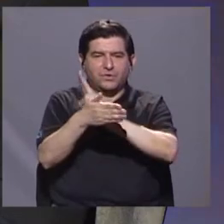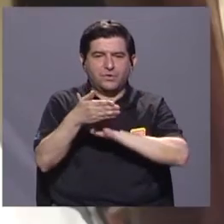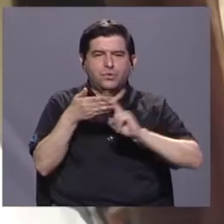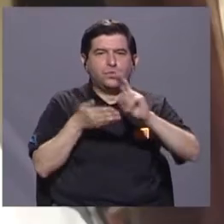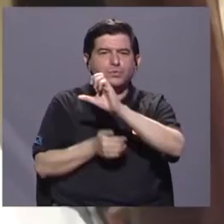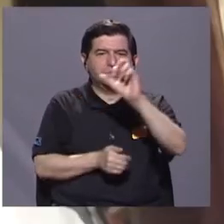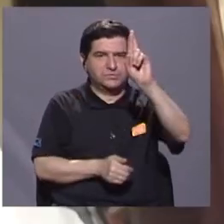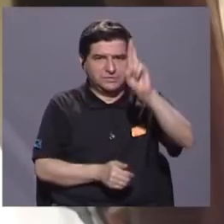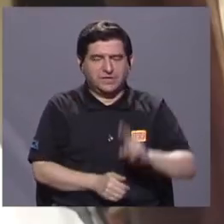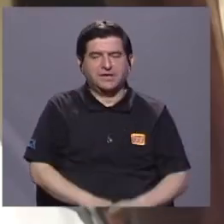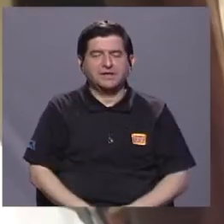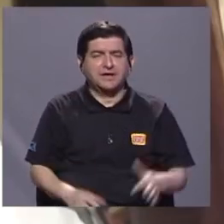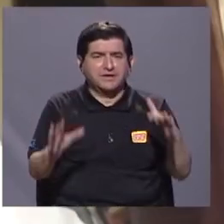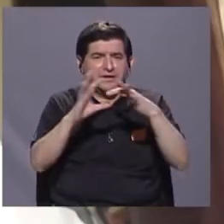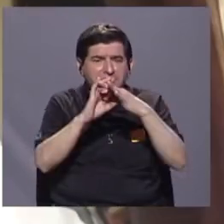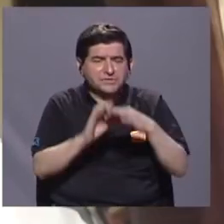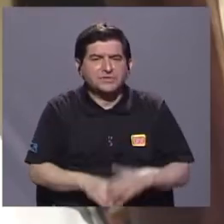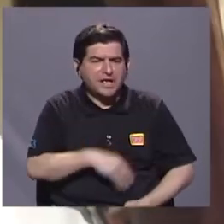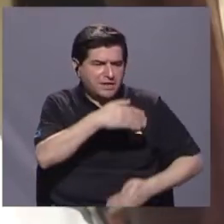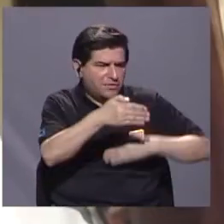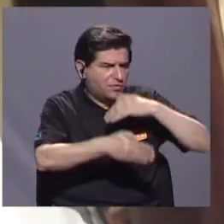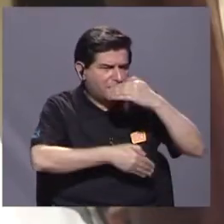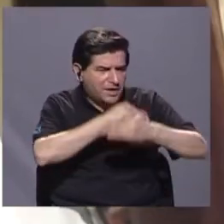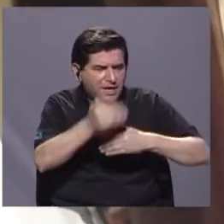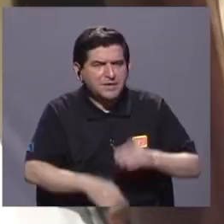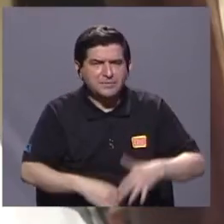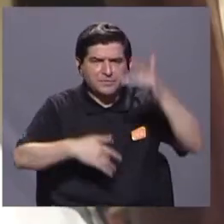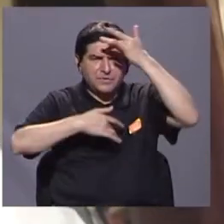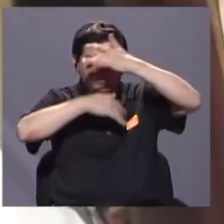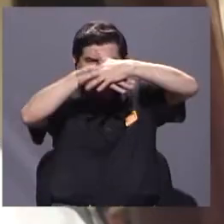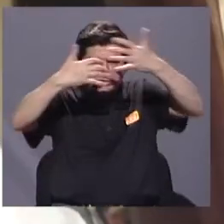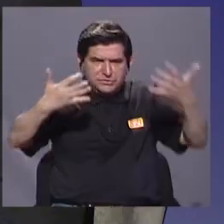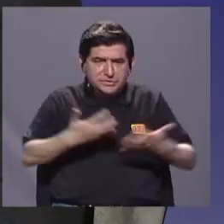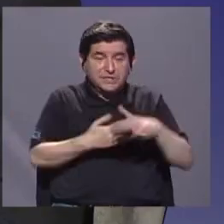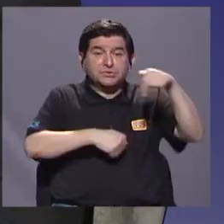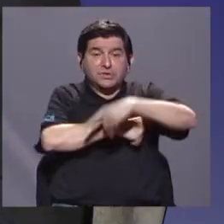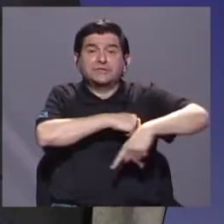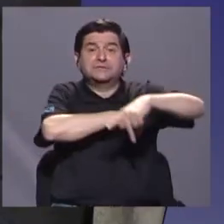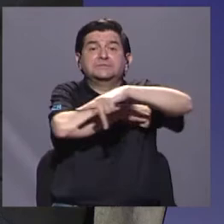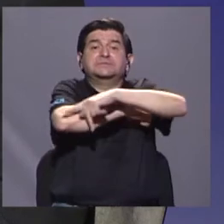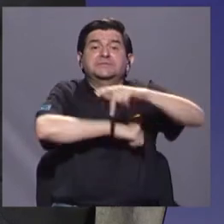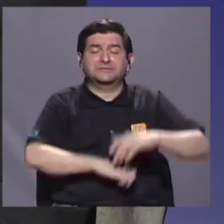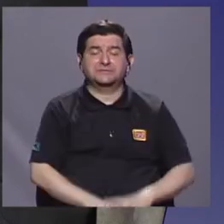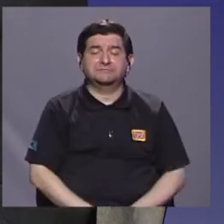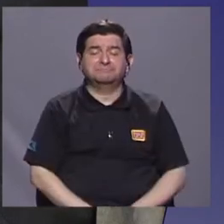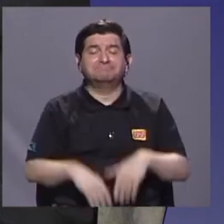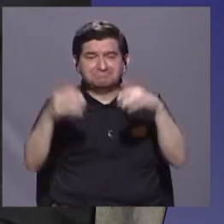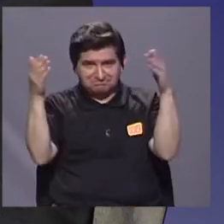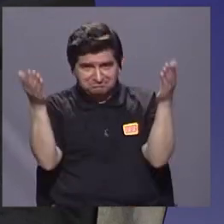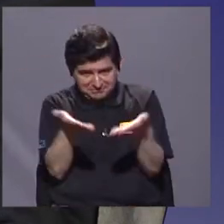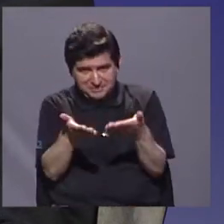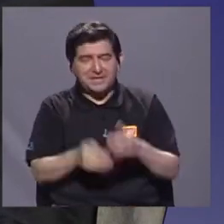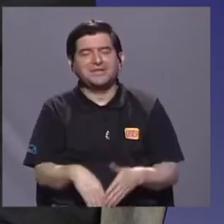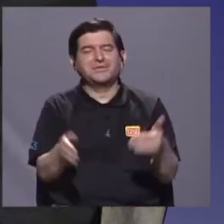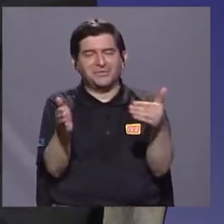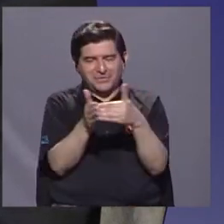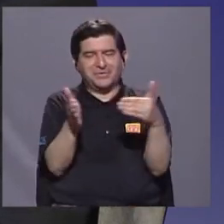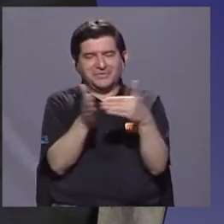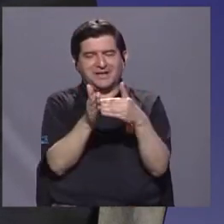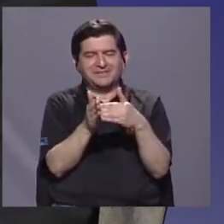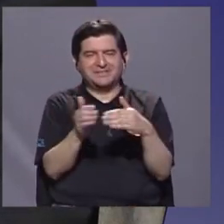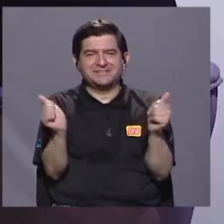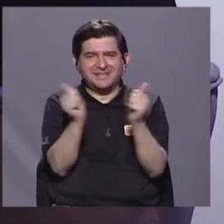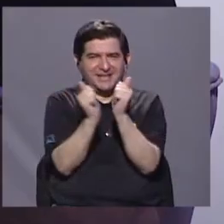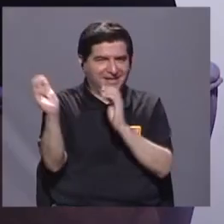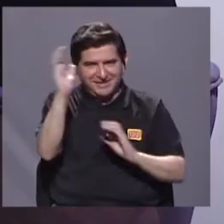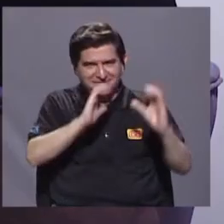Rica sobre el curso de la pandemia en nuestro país. Bienvenido, Agustín, una vez más a